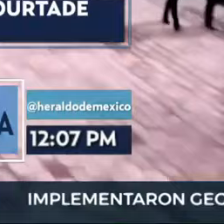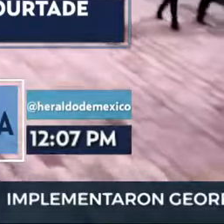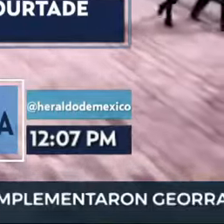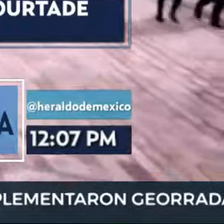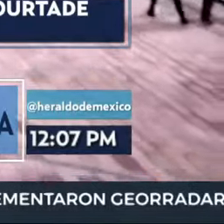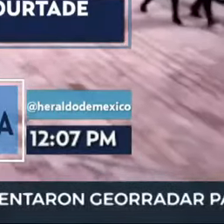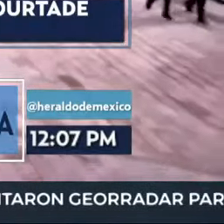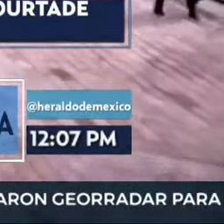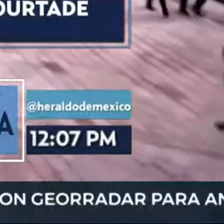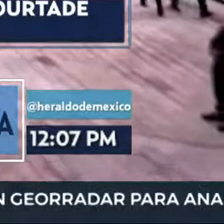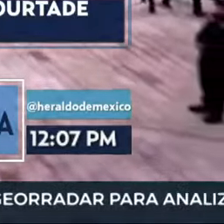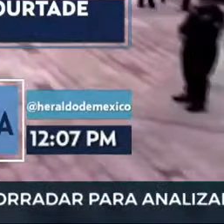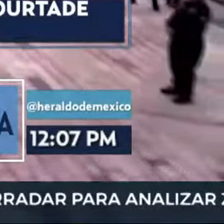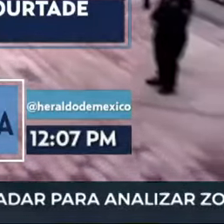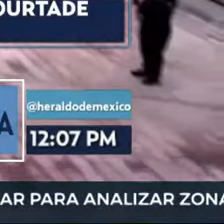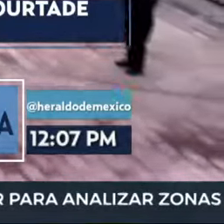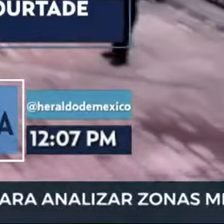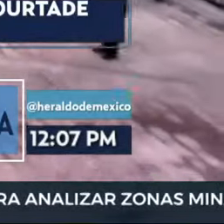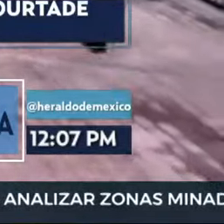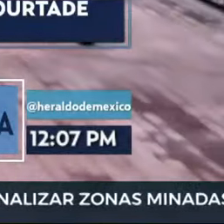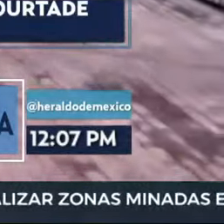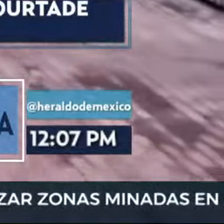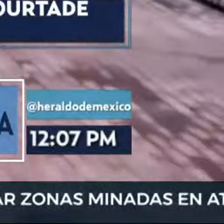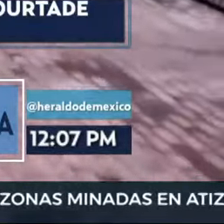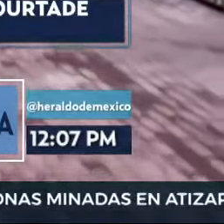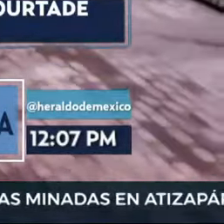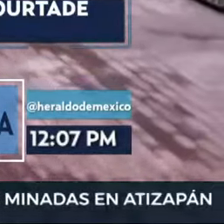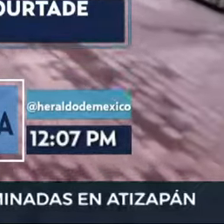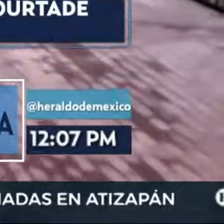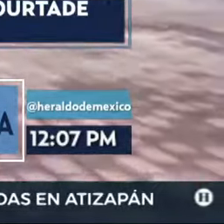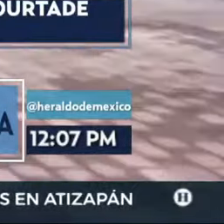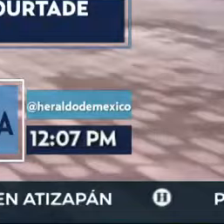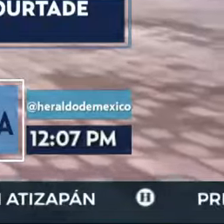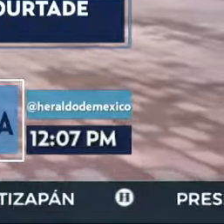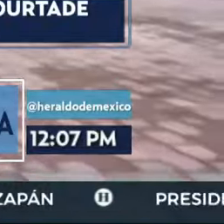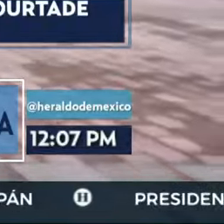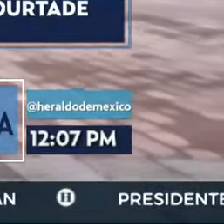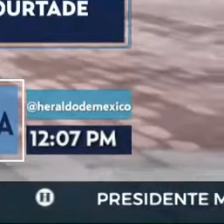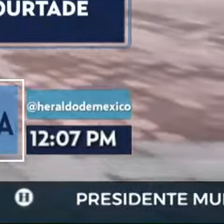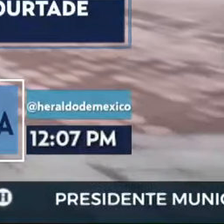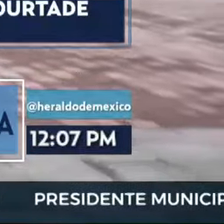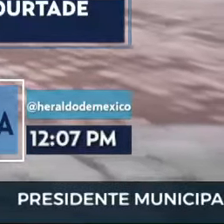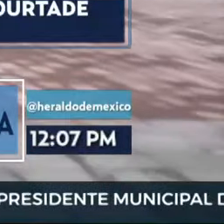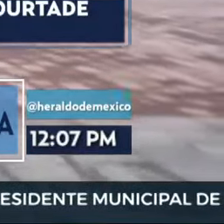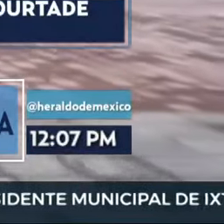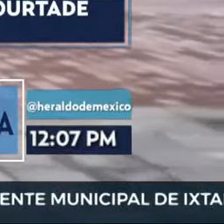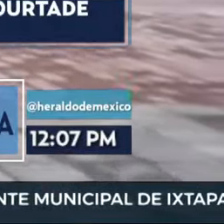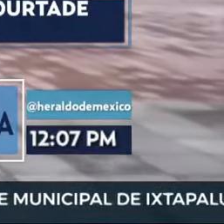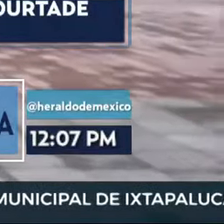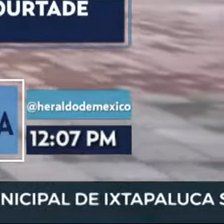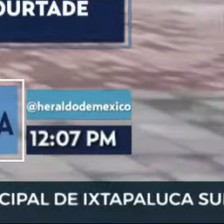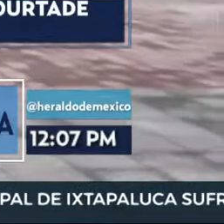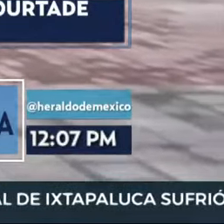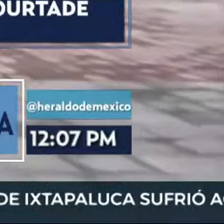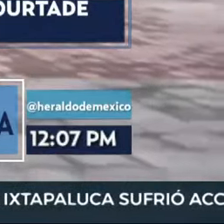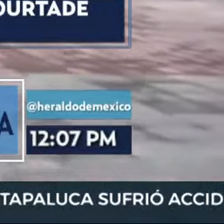que duró poco más de 40 minutos, señaló y dio informó quién estará al frente, tanto en la Coordinación General de Investigación